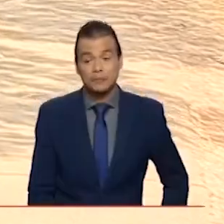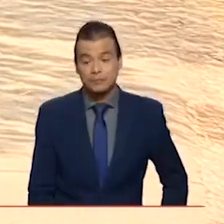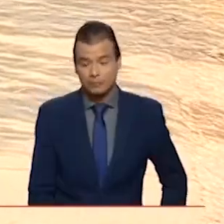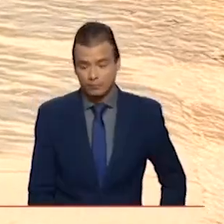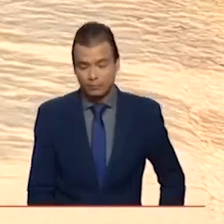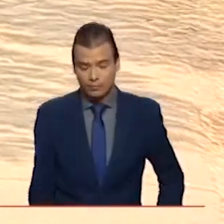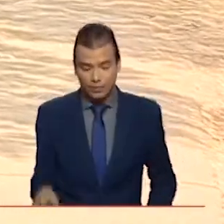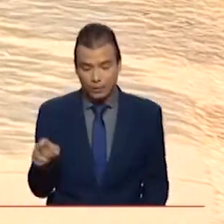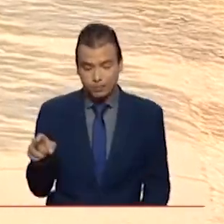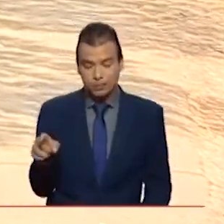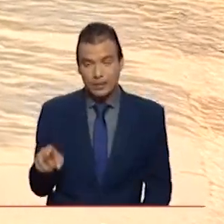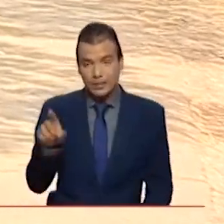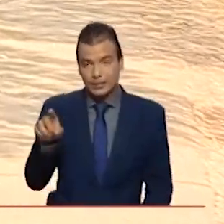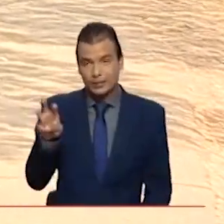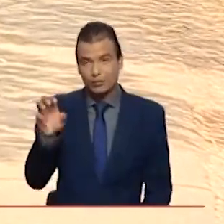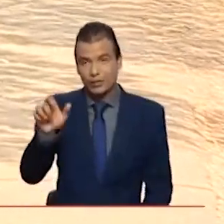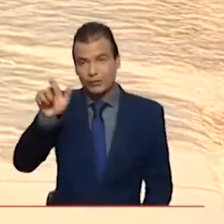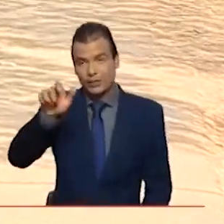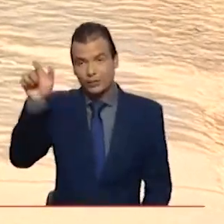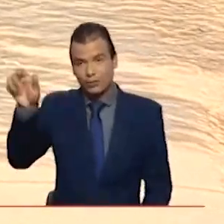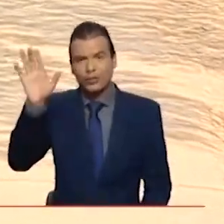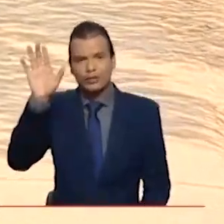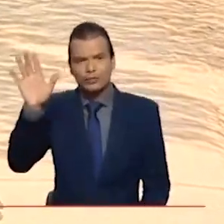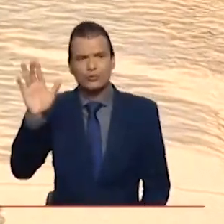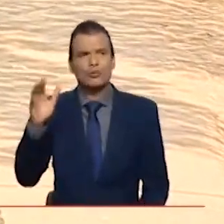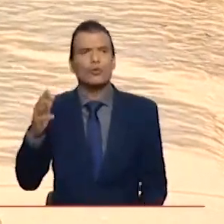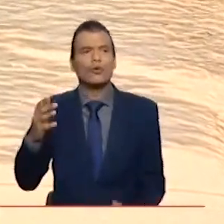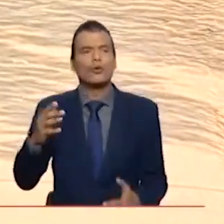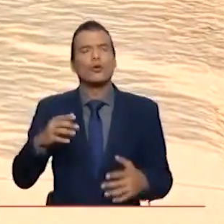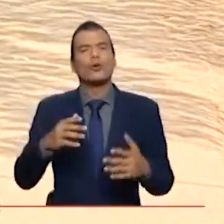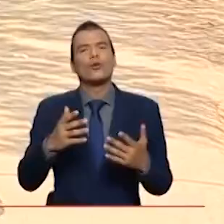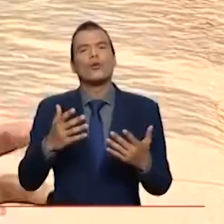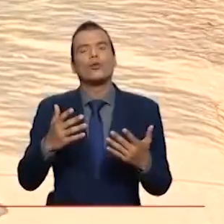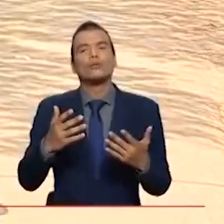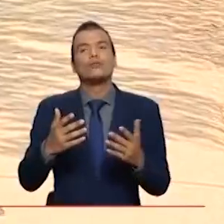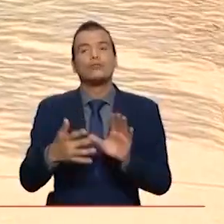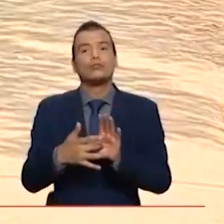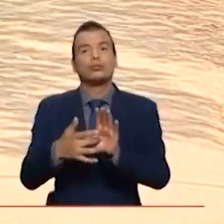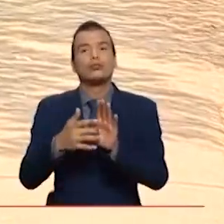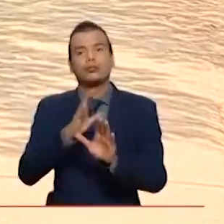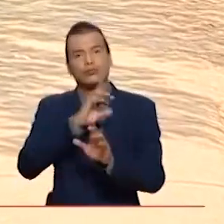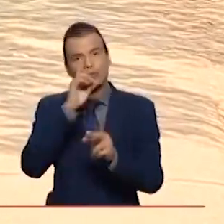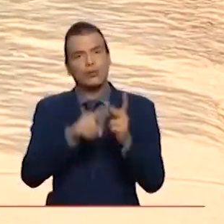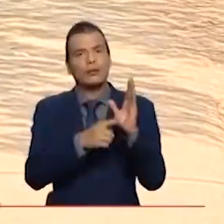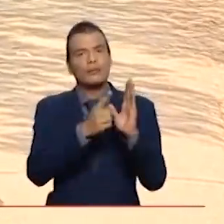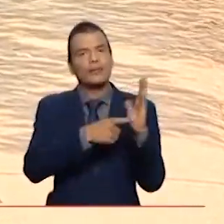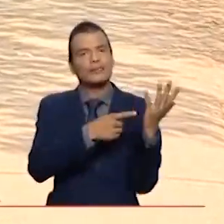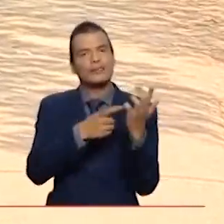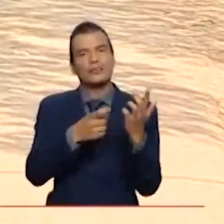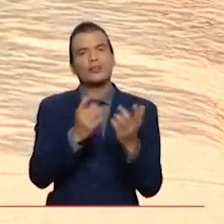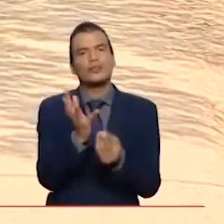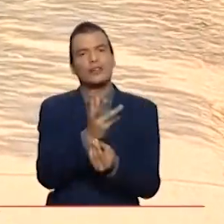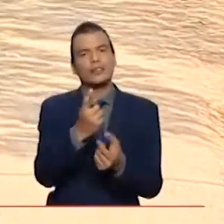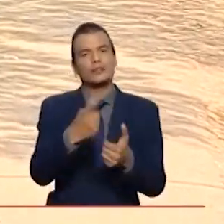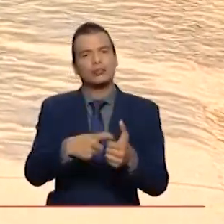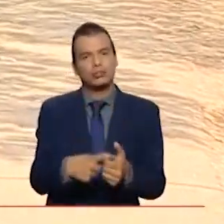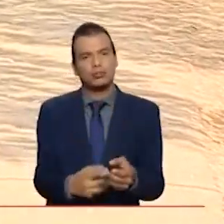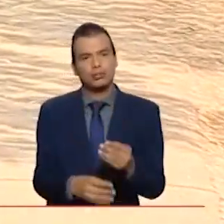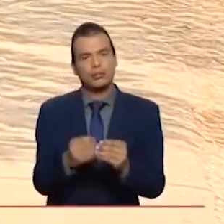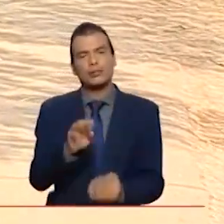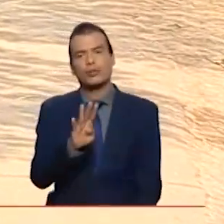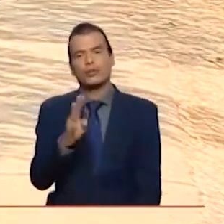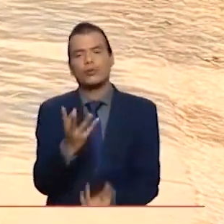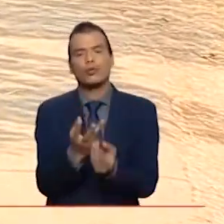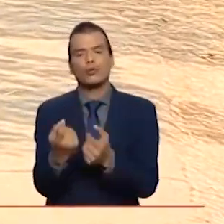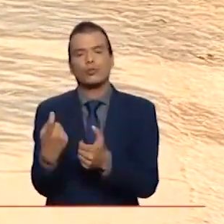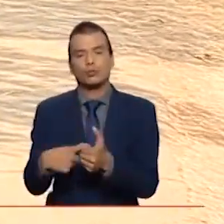y son más de 180 portadores de tradición, 1.600 artistas y 44 agrupaciones en concurso que acoge el legado